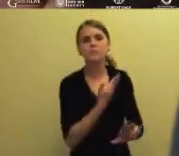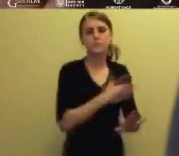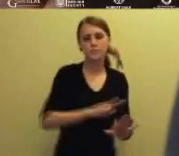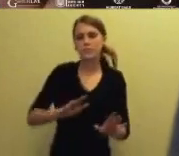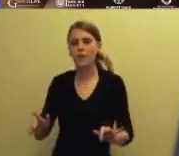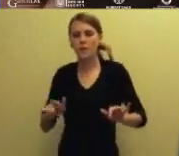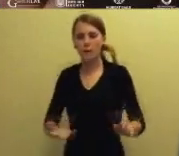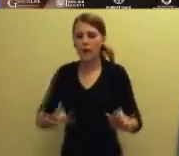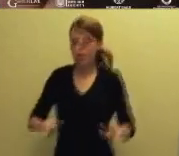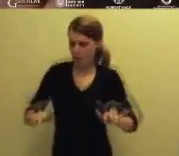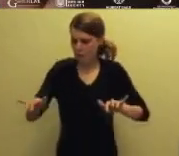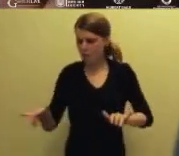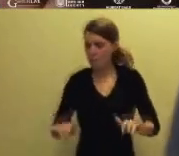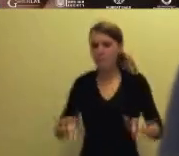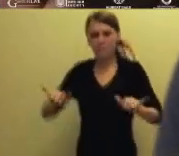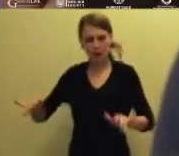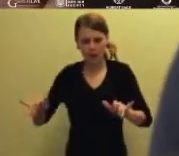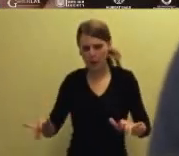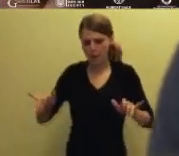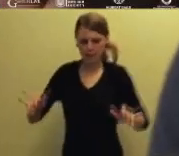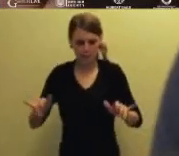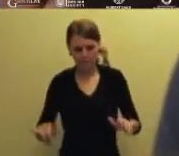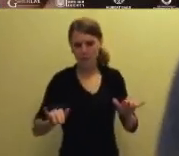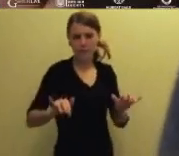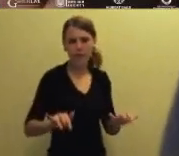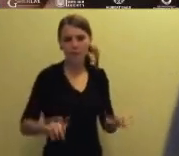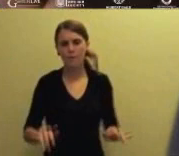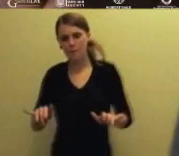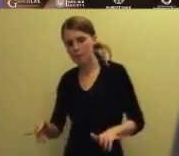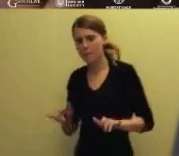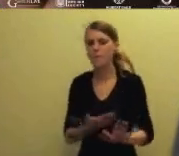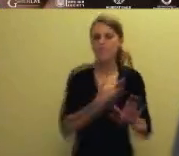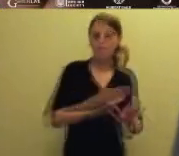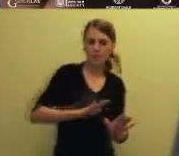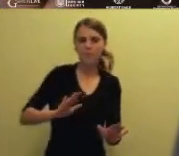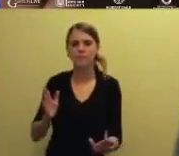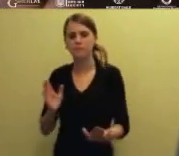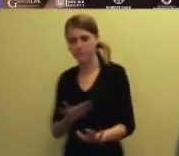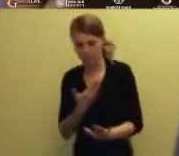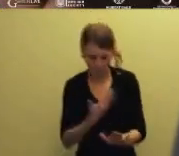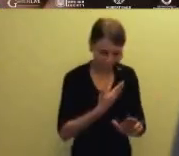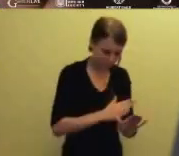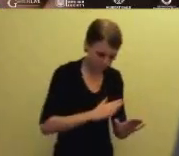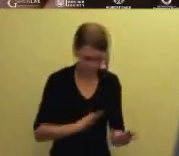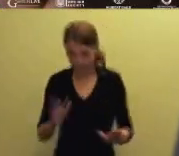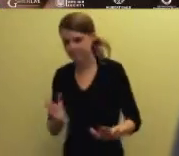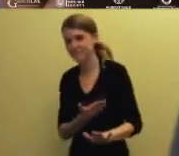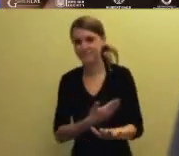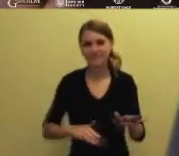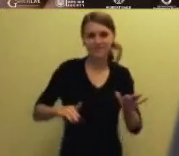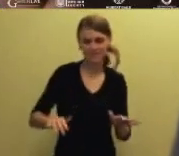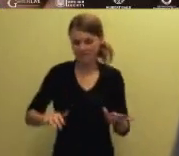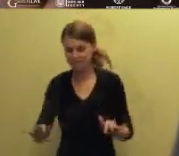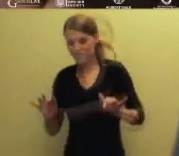al lenguaje de señas que esto pues lo mejor no se había hecho antes pero vamos a ver vale la pena lo que me estás contando es decir